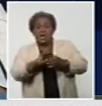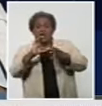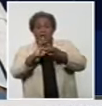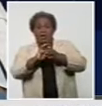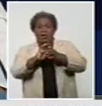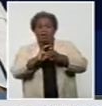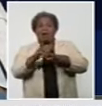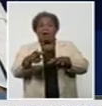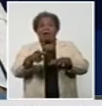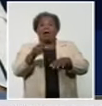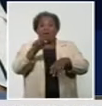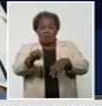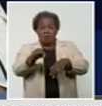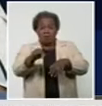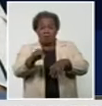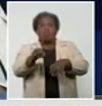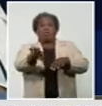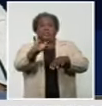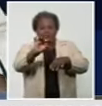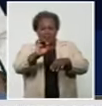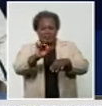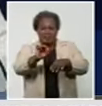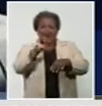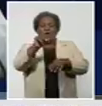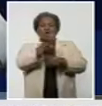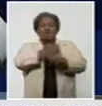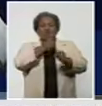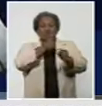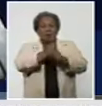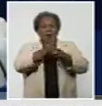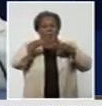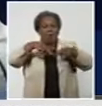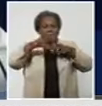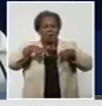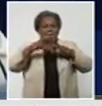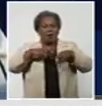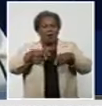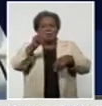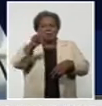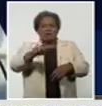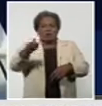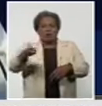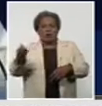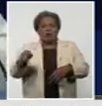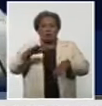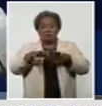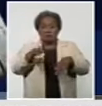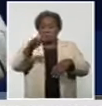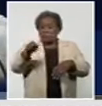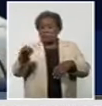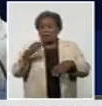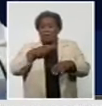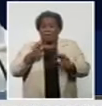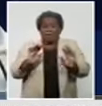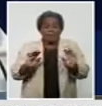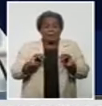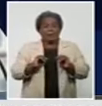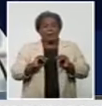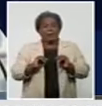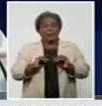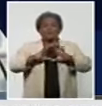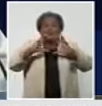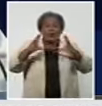detectan. Y eso lo utilizamos también en estudios de personas. A veces las personas, ahora mismo, a todas las